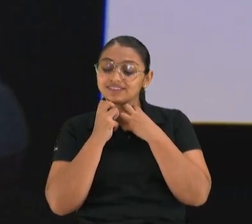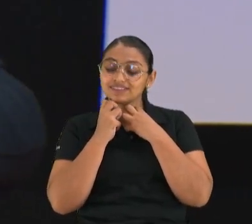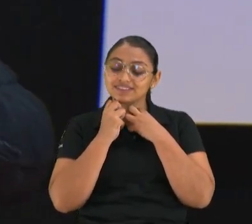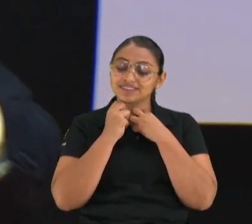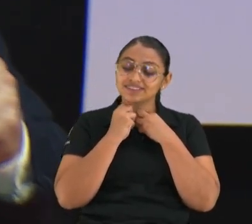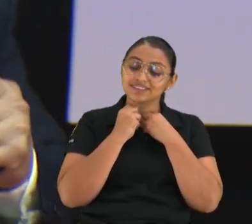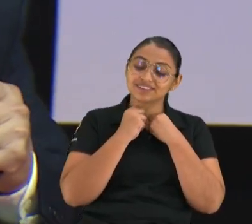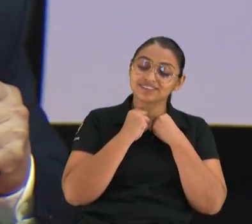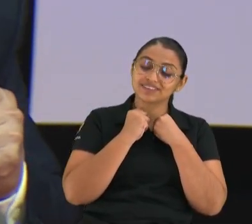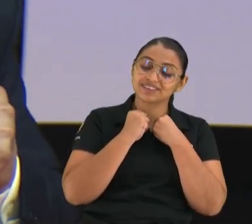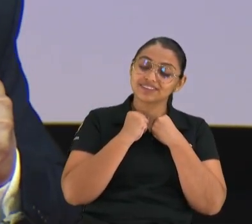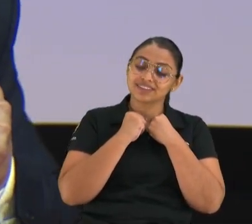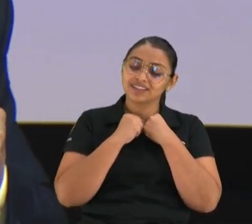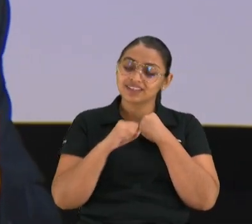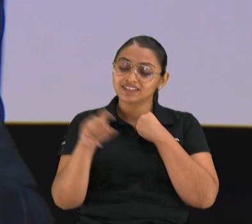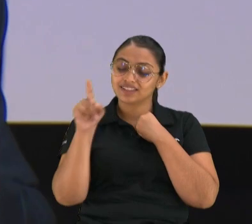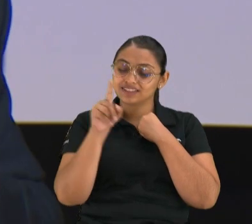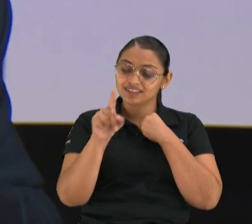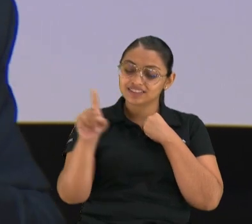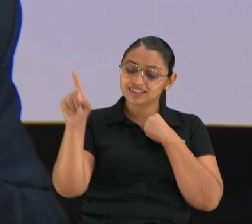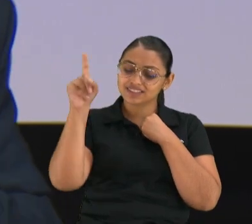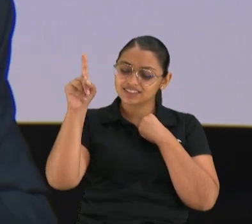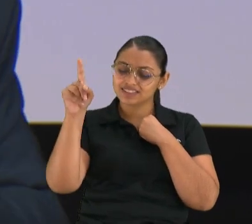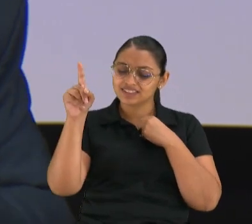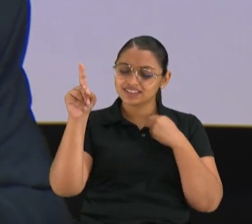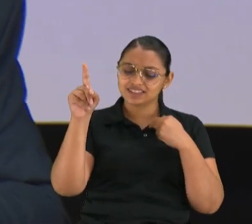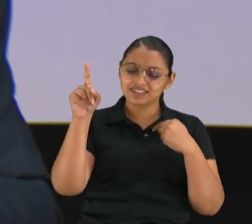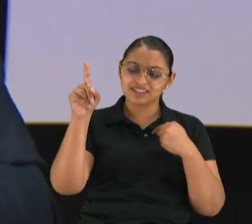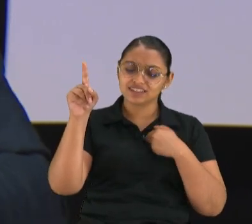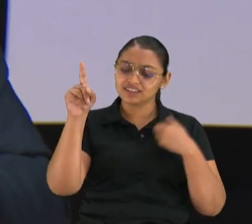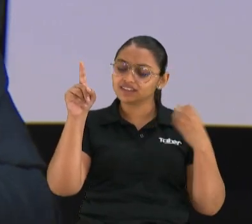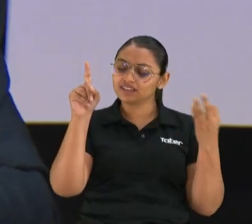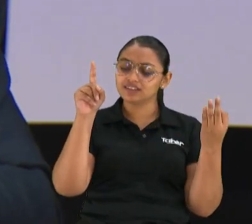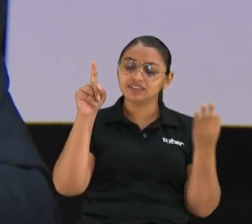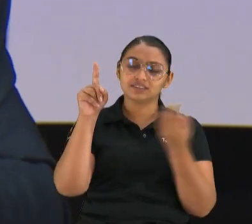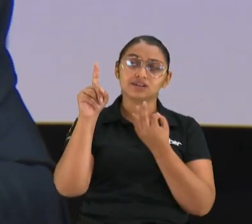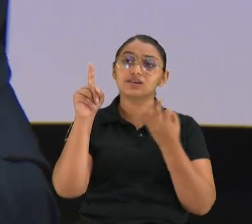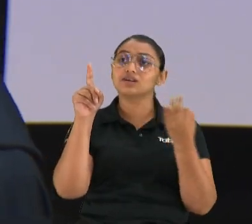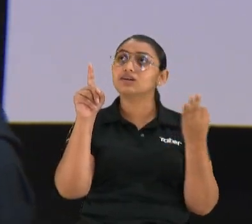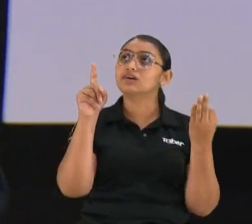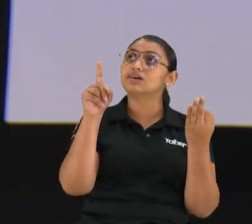en cada de mi vida Te necesito